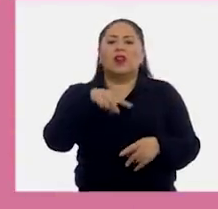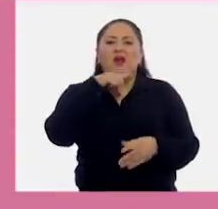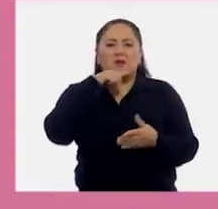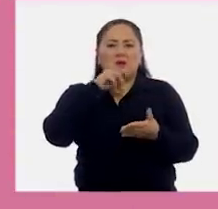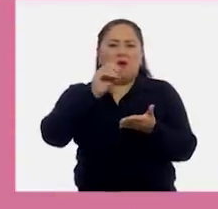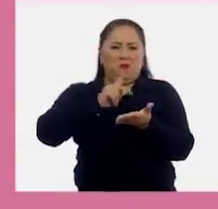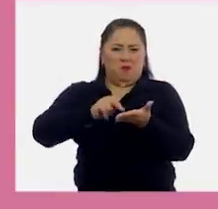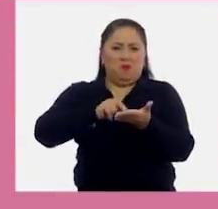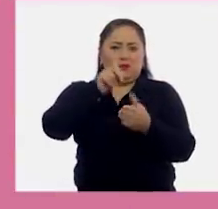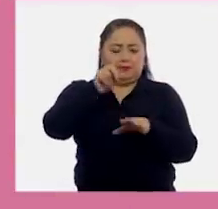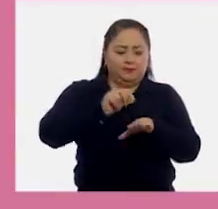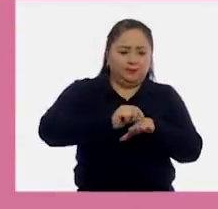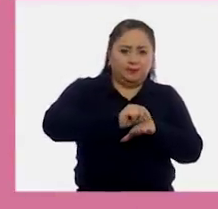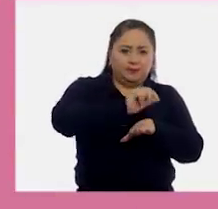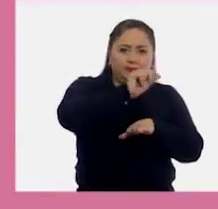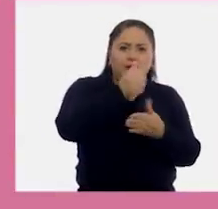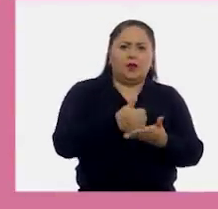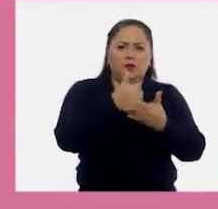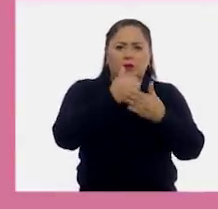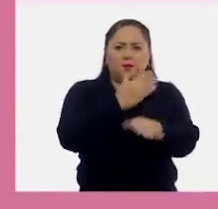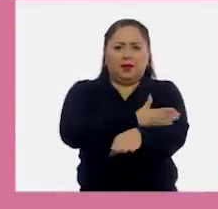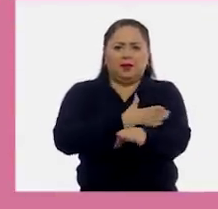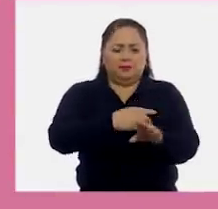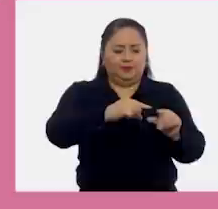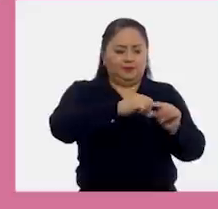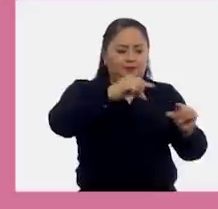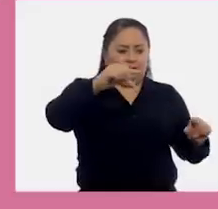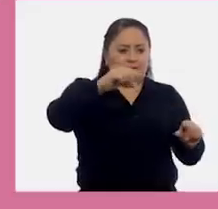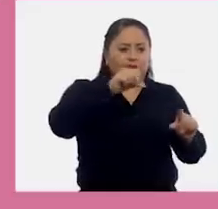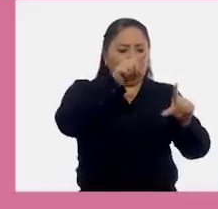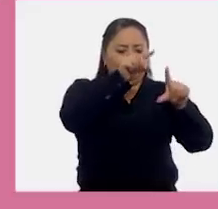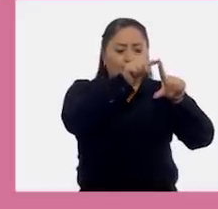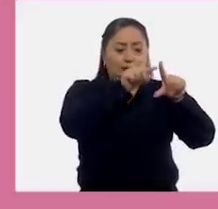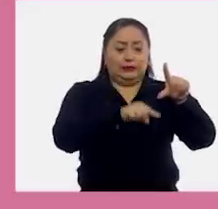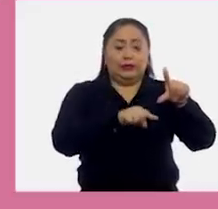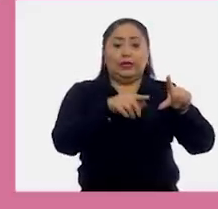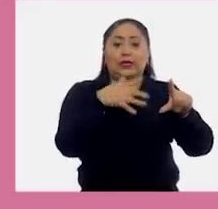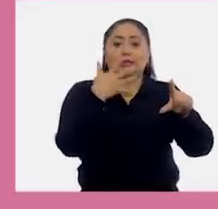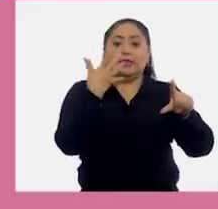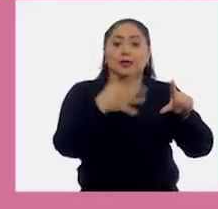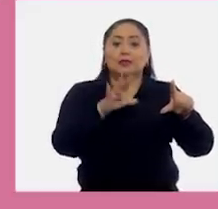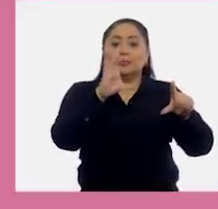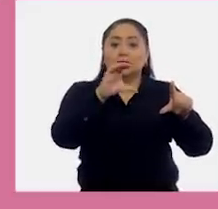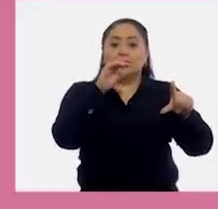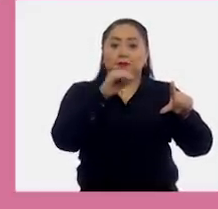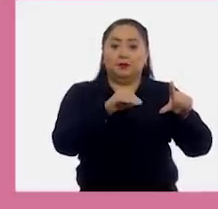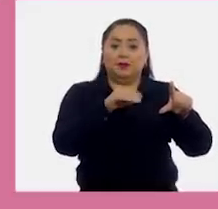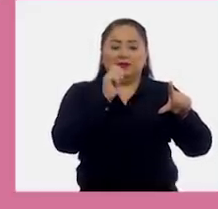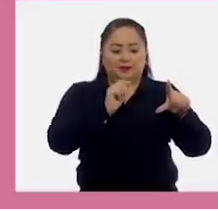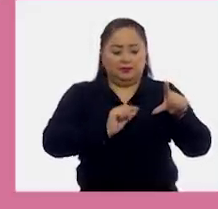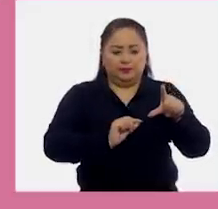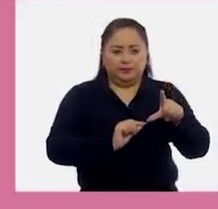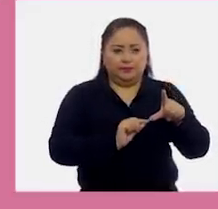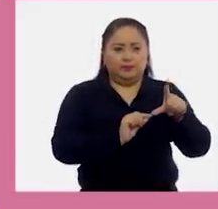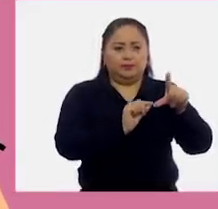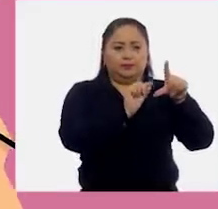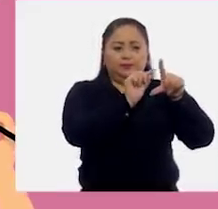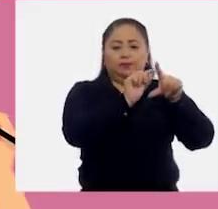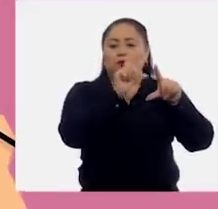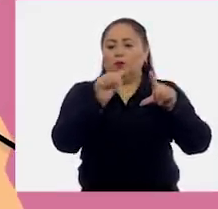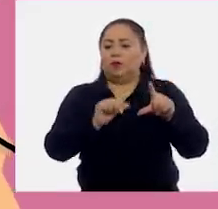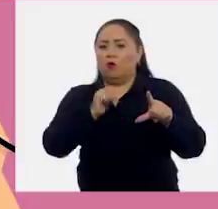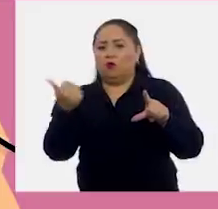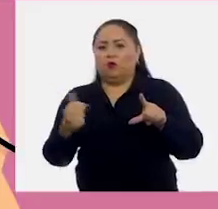el plumón o la pluma y con ayuda de la regla 10 centímetros de largo, partiendo de abajo hacia